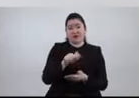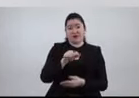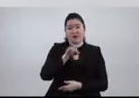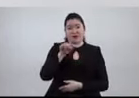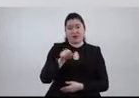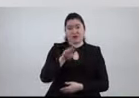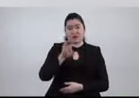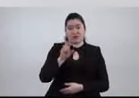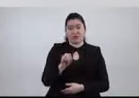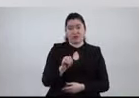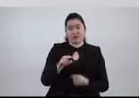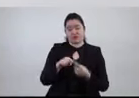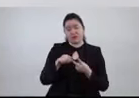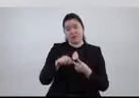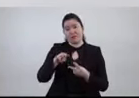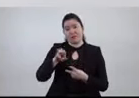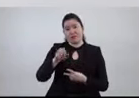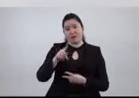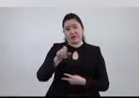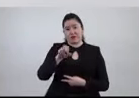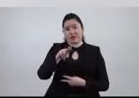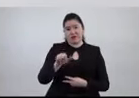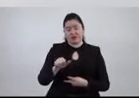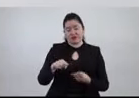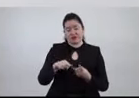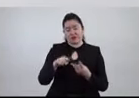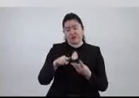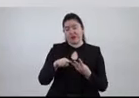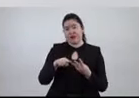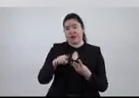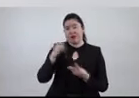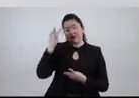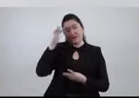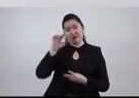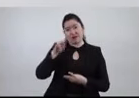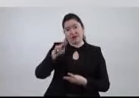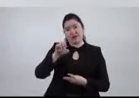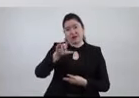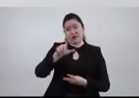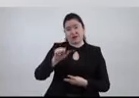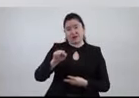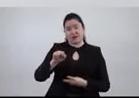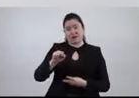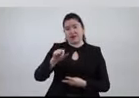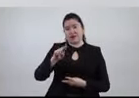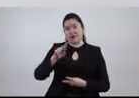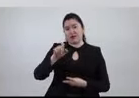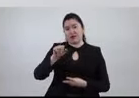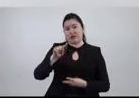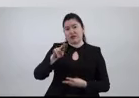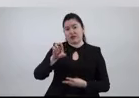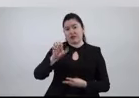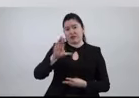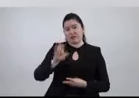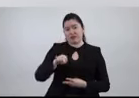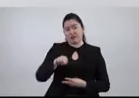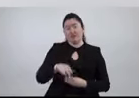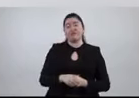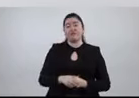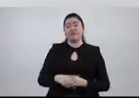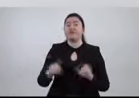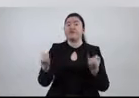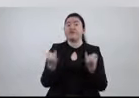Magdalena Petlacalco, y San Nicolás Totolapan en el caso de Magdalena Contreras. Y también lo que decía, durante